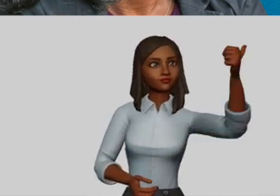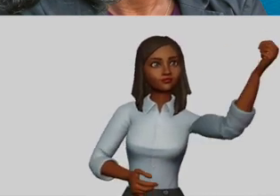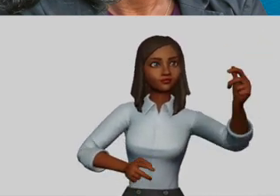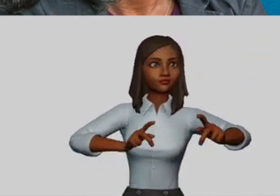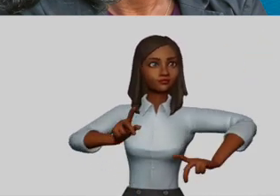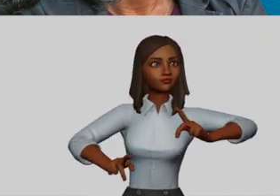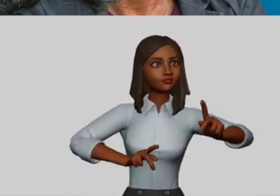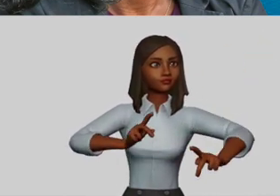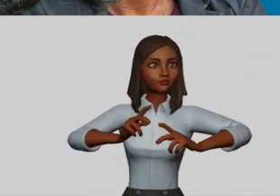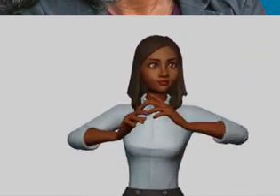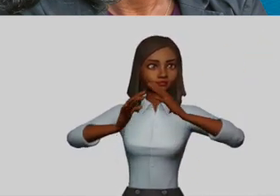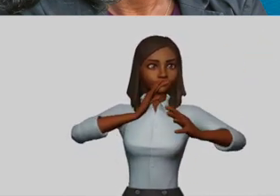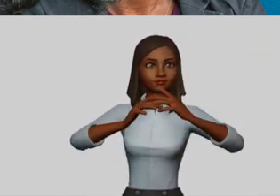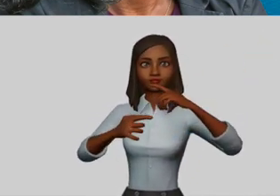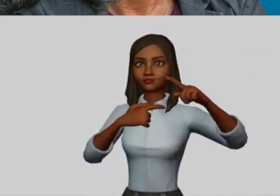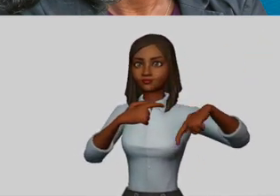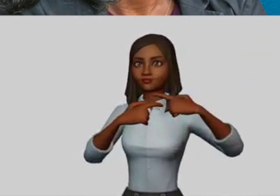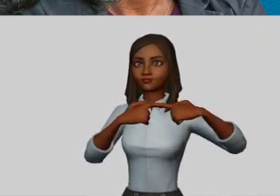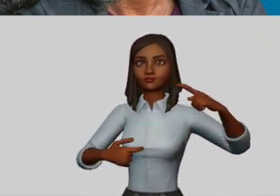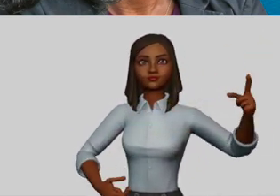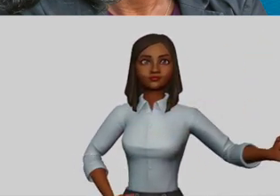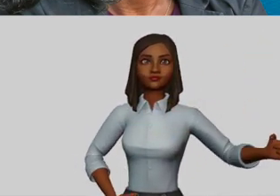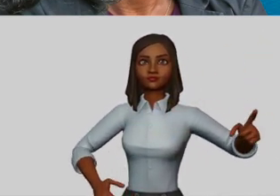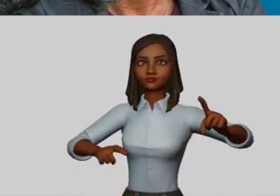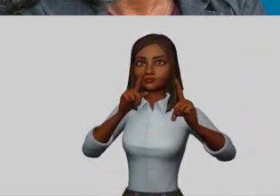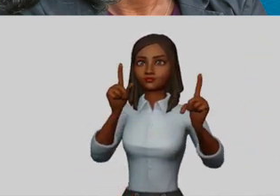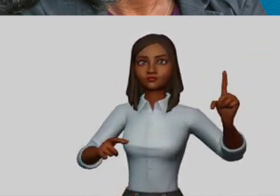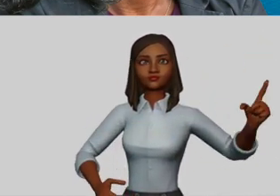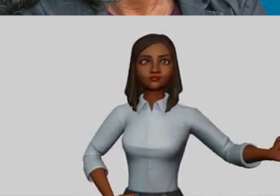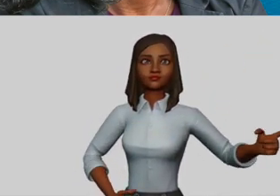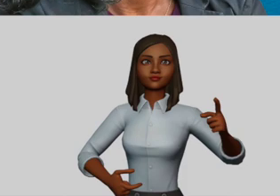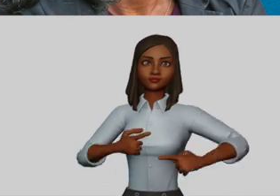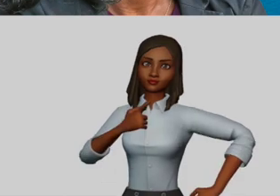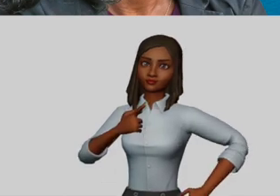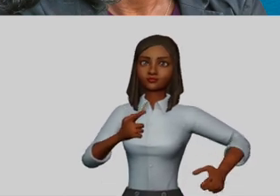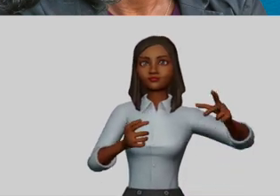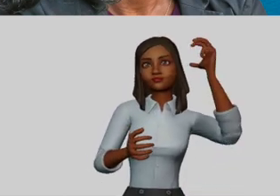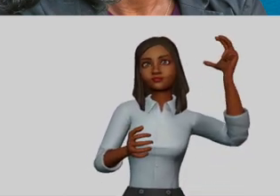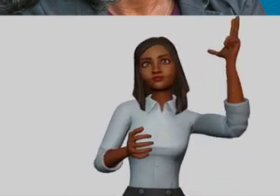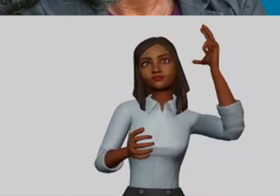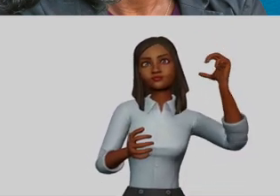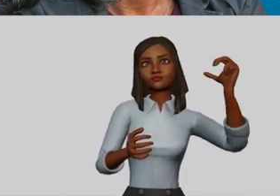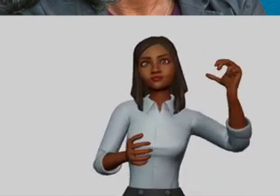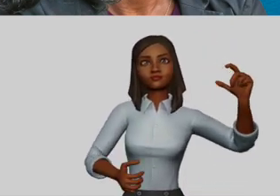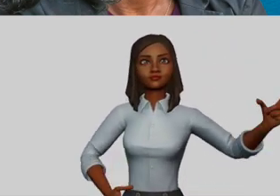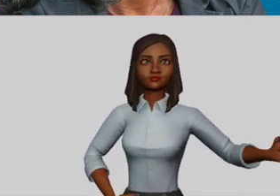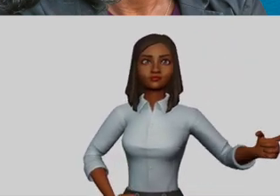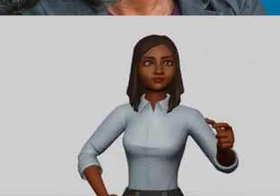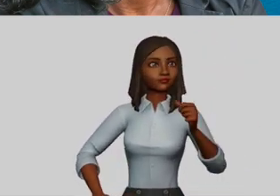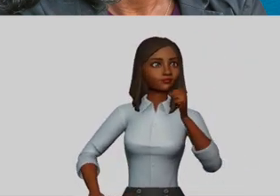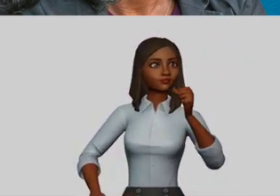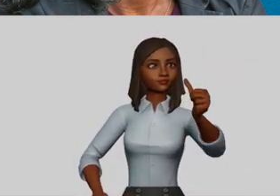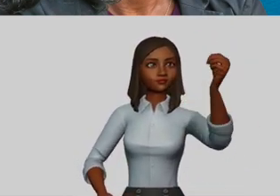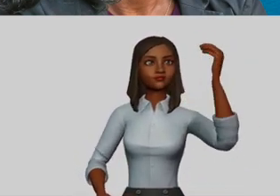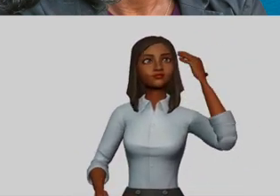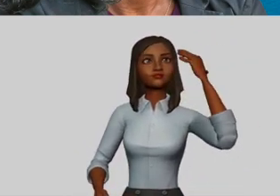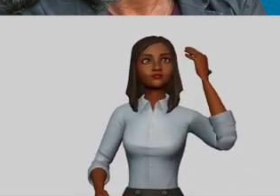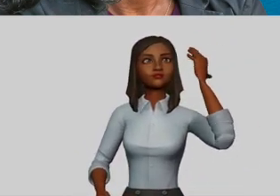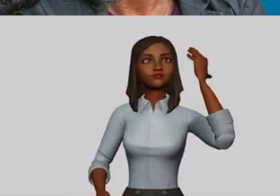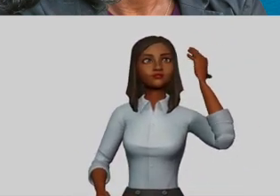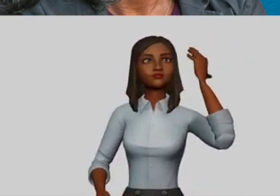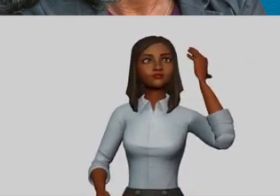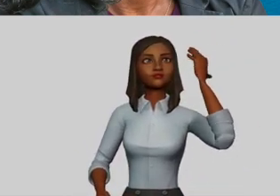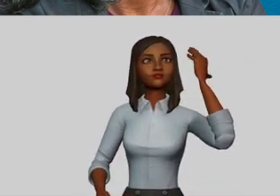tan segregada y tan, digamos, como privilegiada de mi círculo que yo ni las veo. O sea, porque puede que esté enfrente